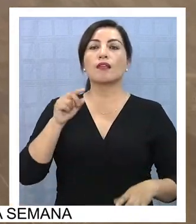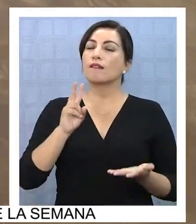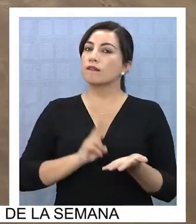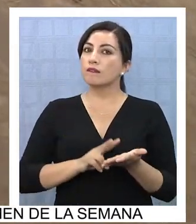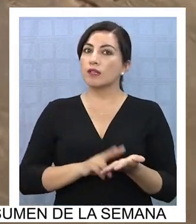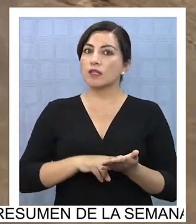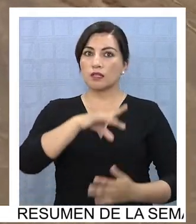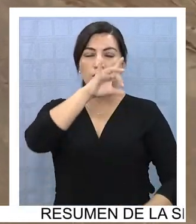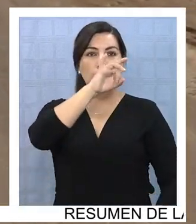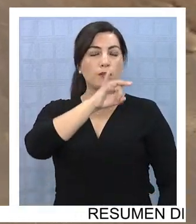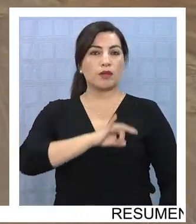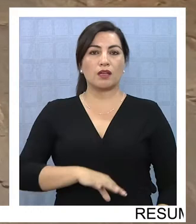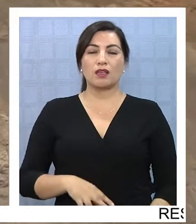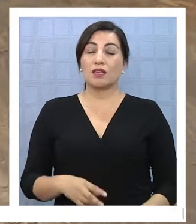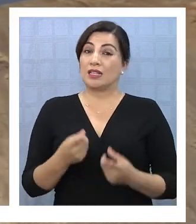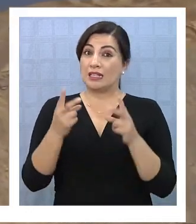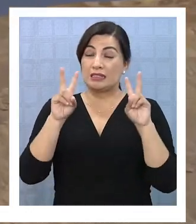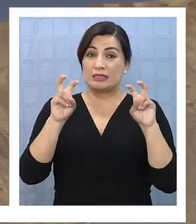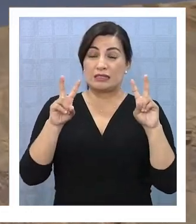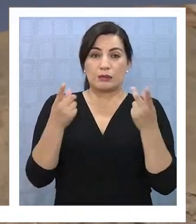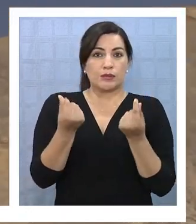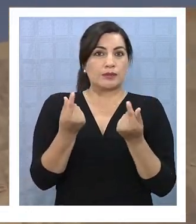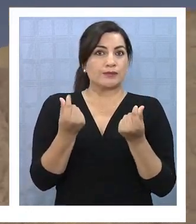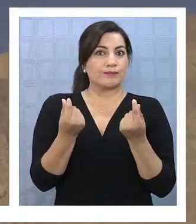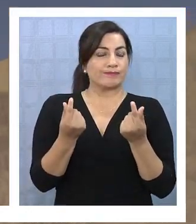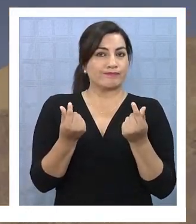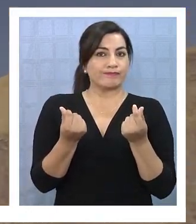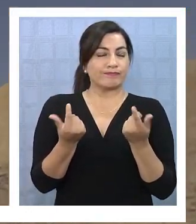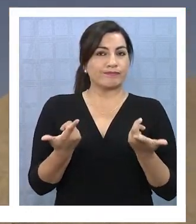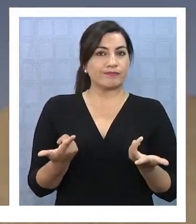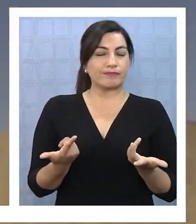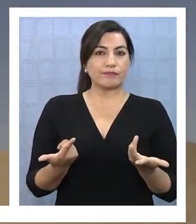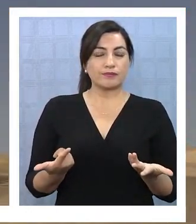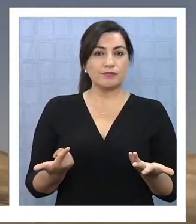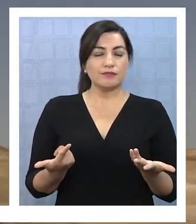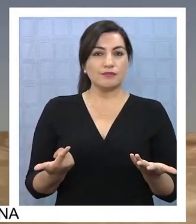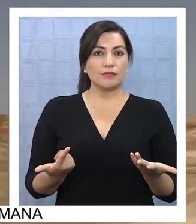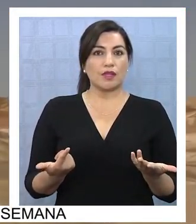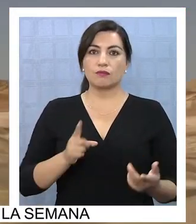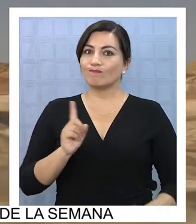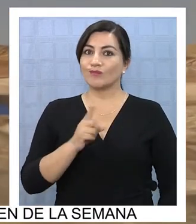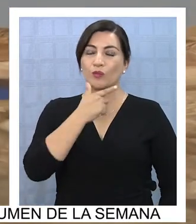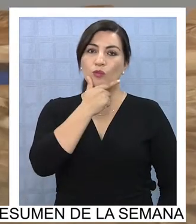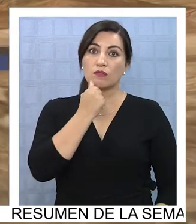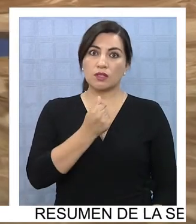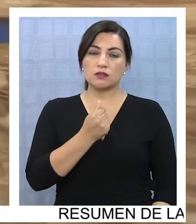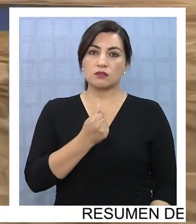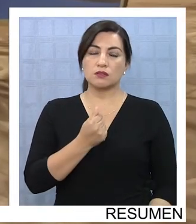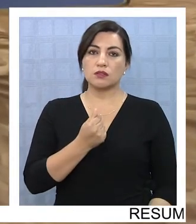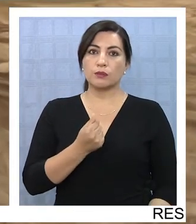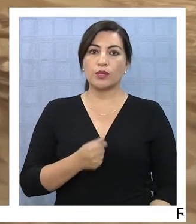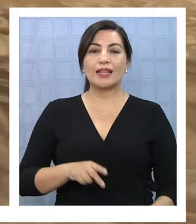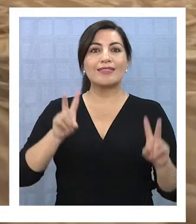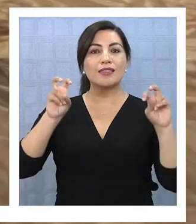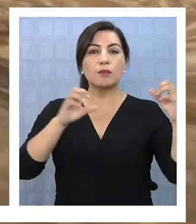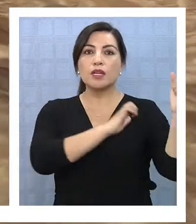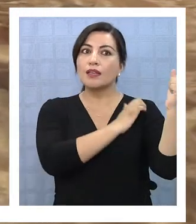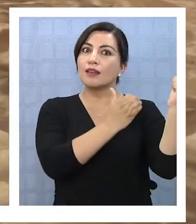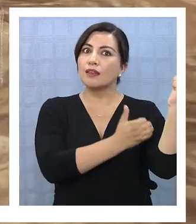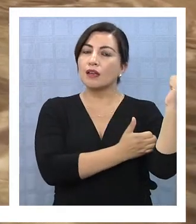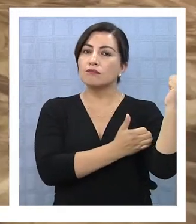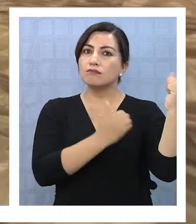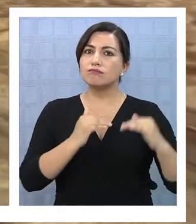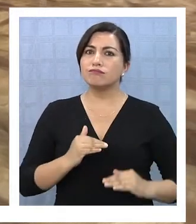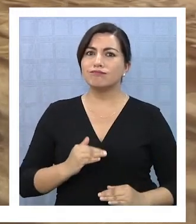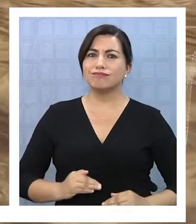el país está viendo un momento económico que no es fácil, pero la demanda energética sigue creciendo